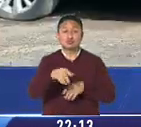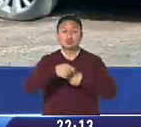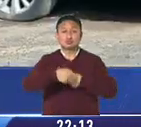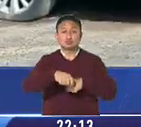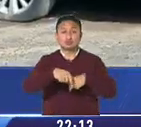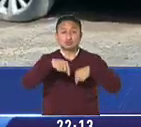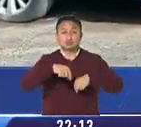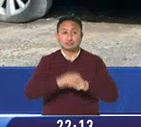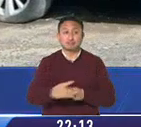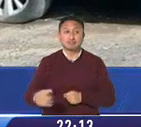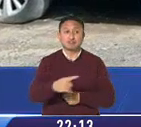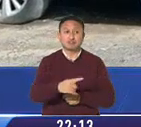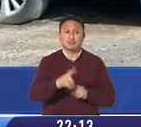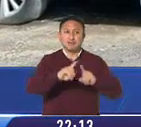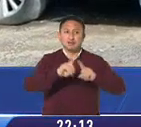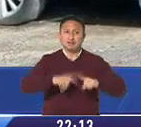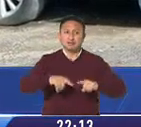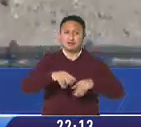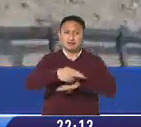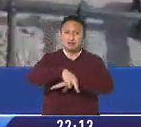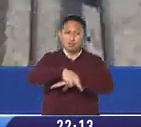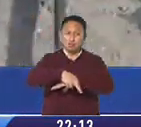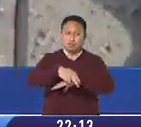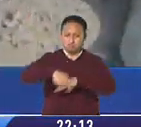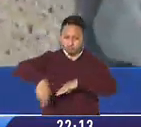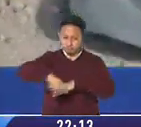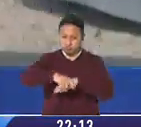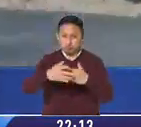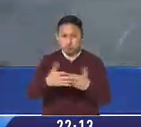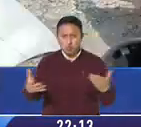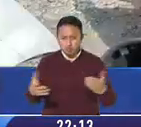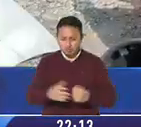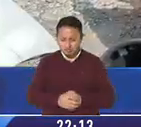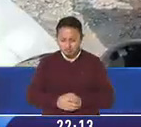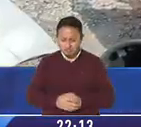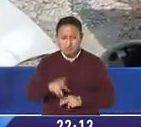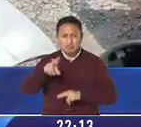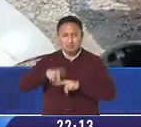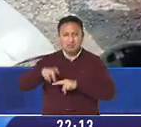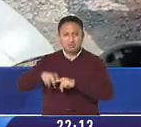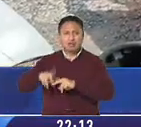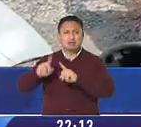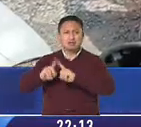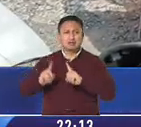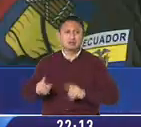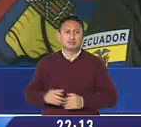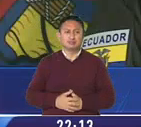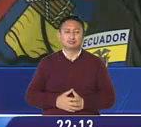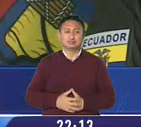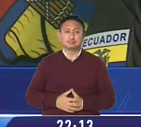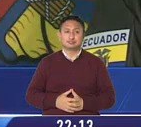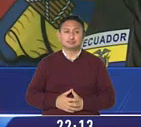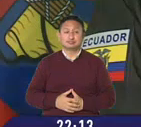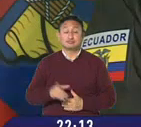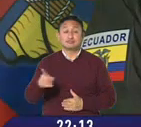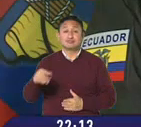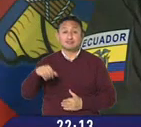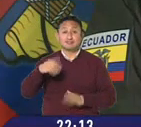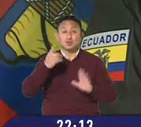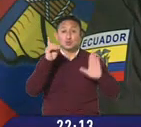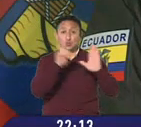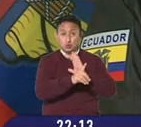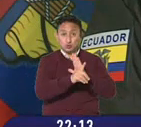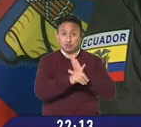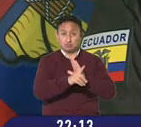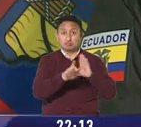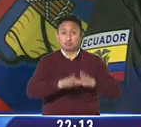clandestinos encontraron una variedad de piezas, repuestos, autopartes, asientos, entre otros accesorios. Dentro de las denuncias tenemos en